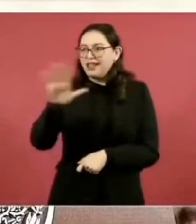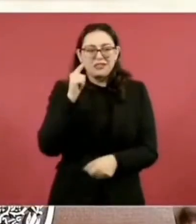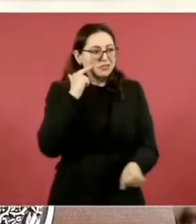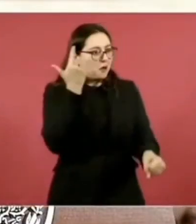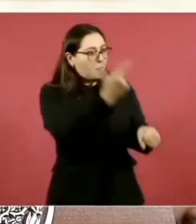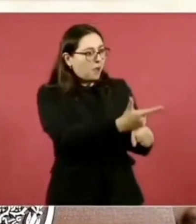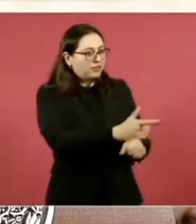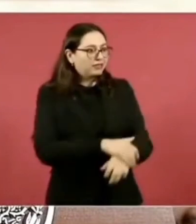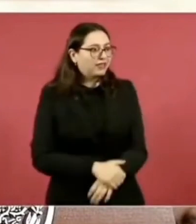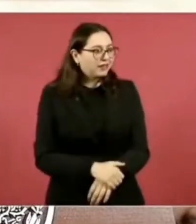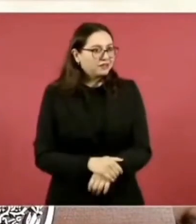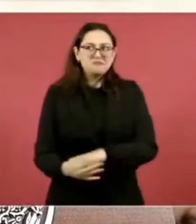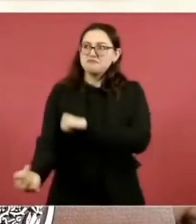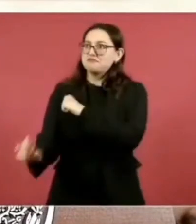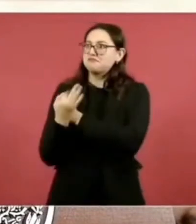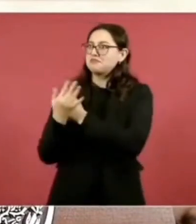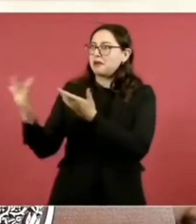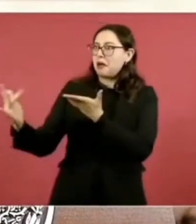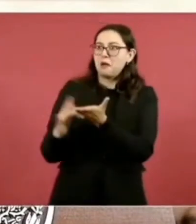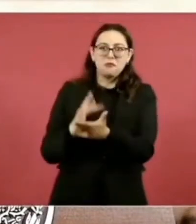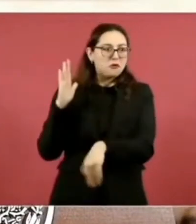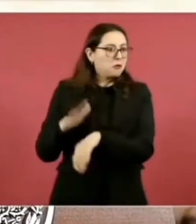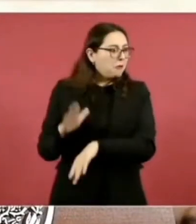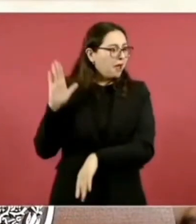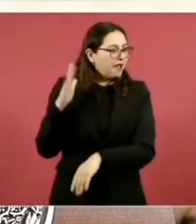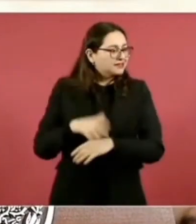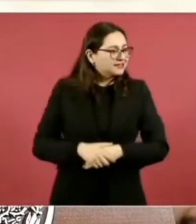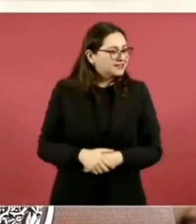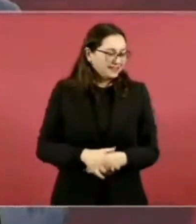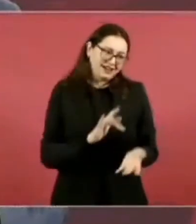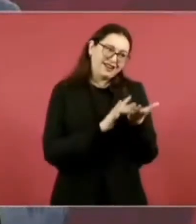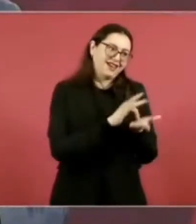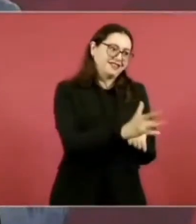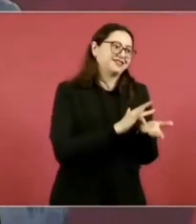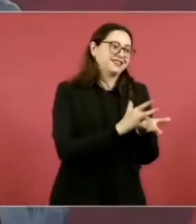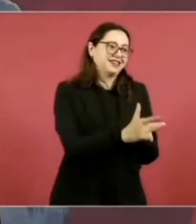a la transformación de México. Sí.